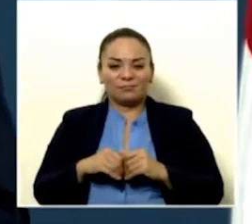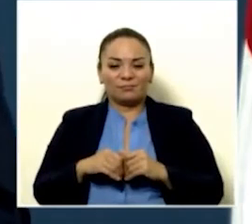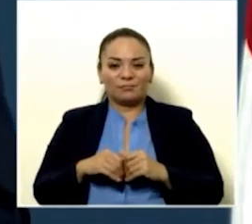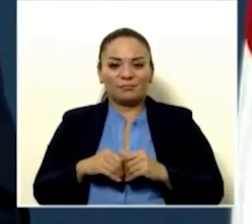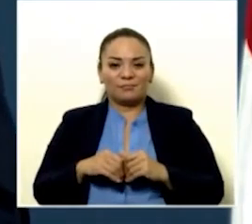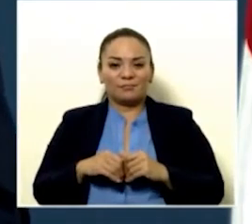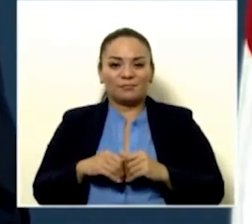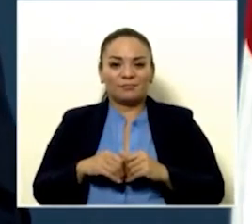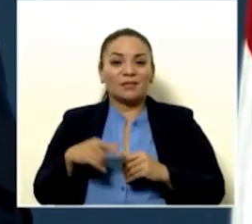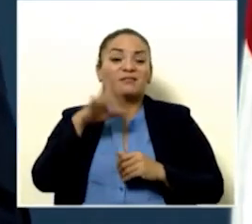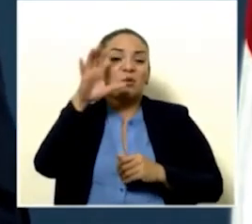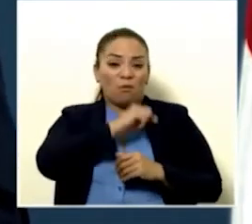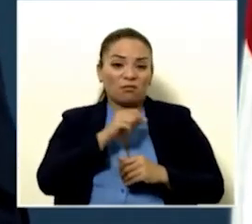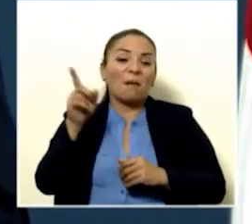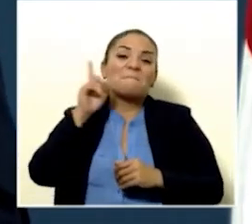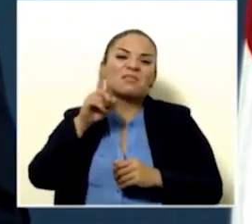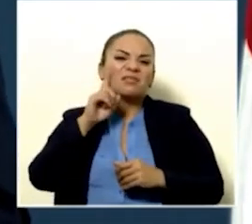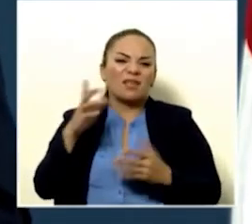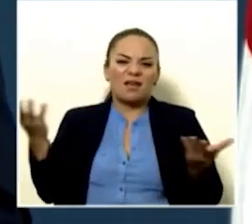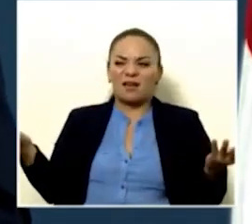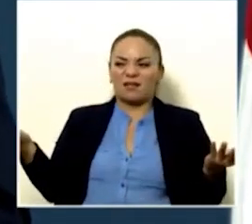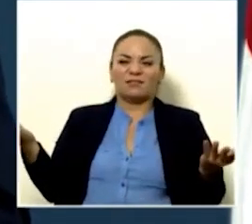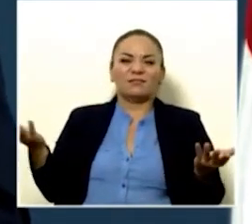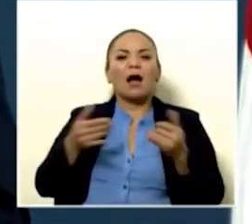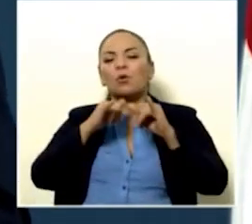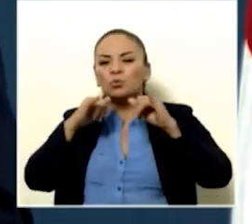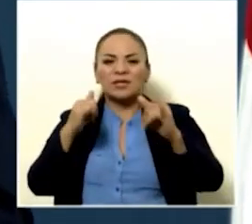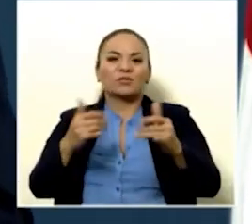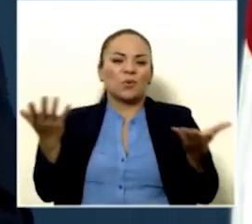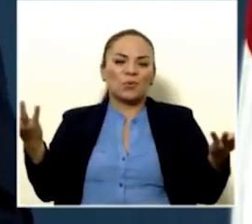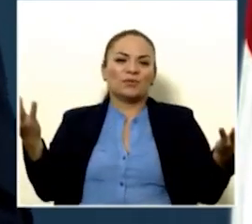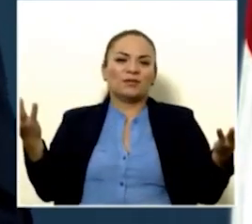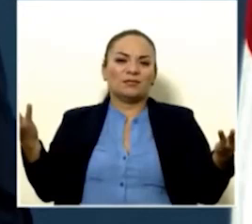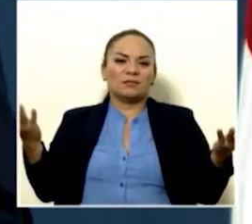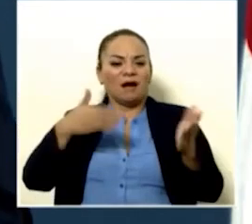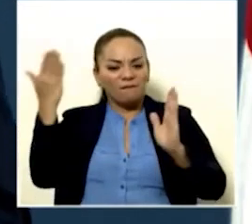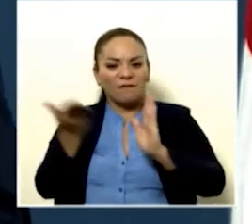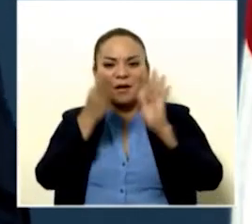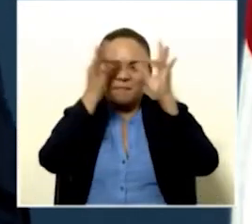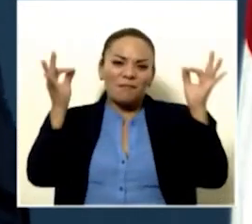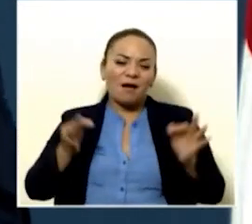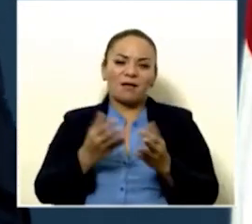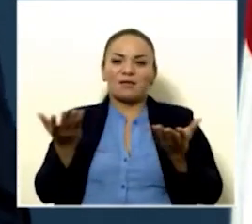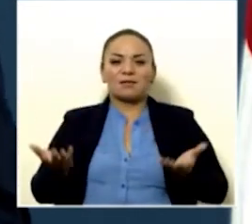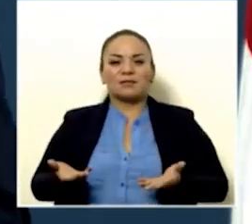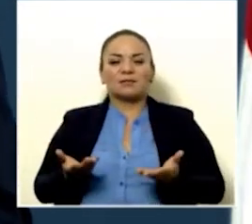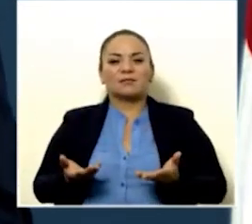las mentiras descaradas, las acusaciones y difamaciones